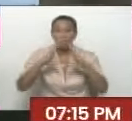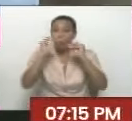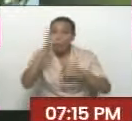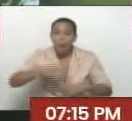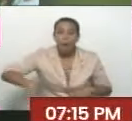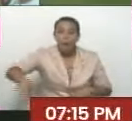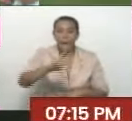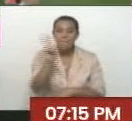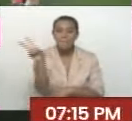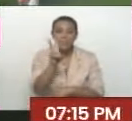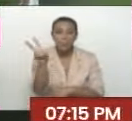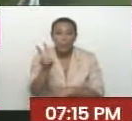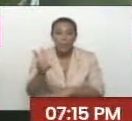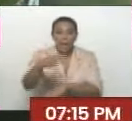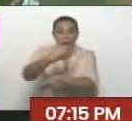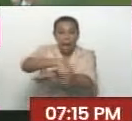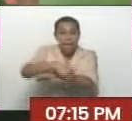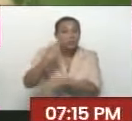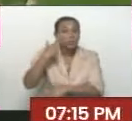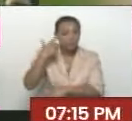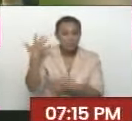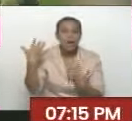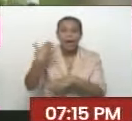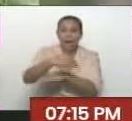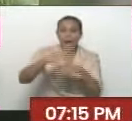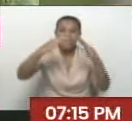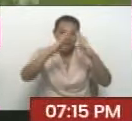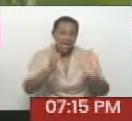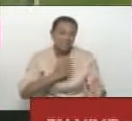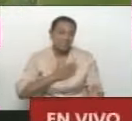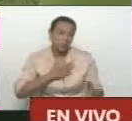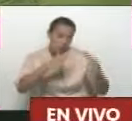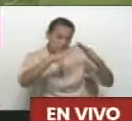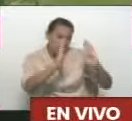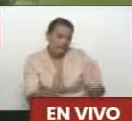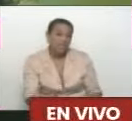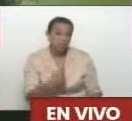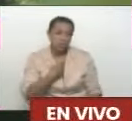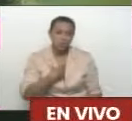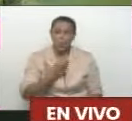Venezuela. En la casa celebramos el triunfo de La Guaira. Yo soy